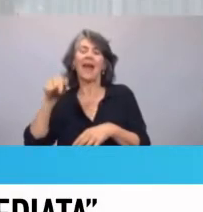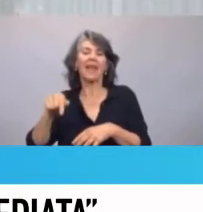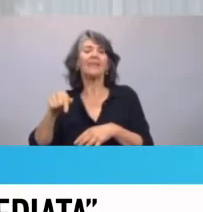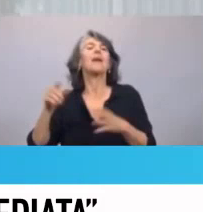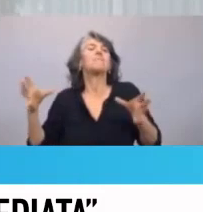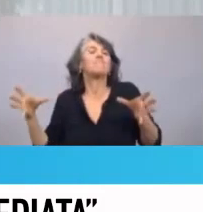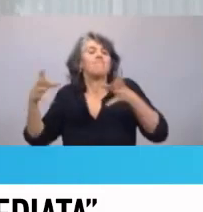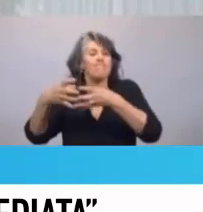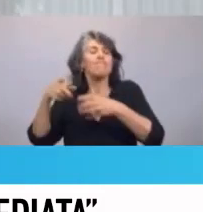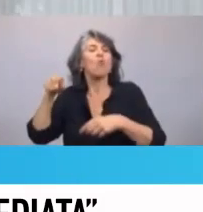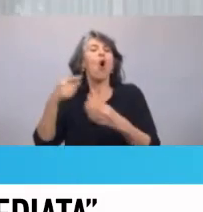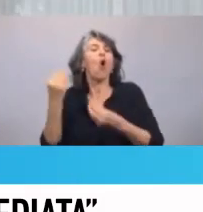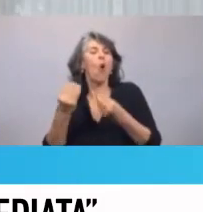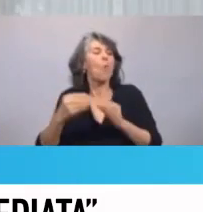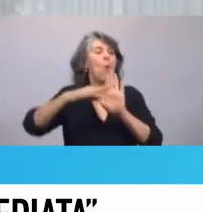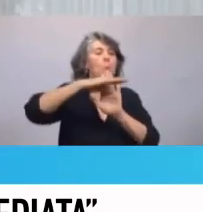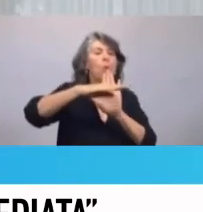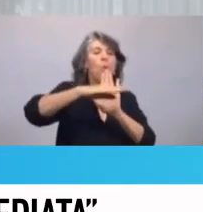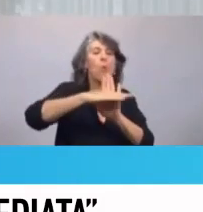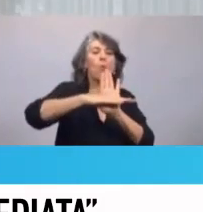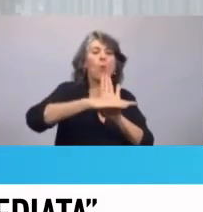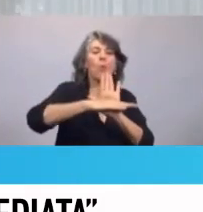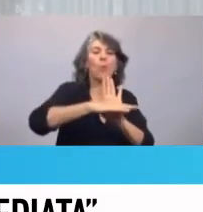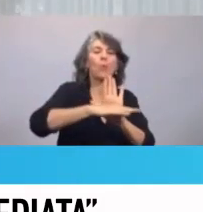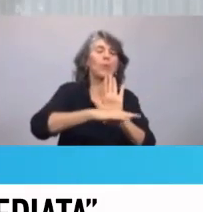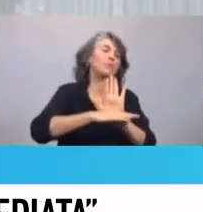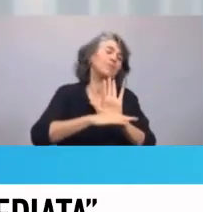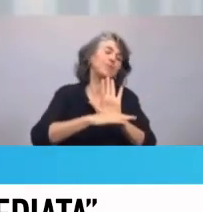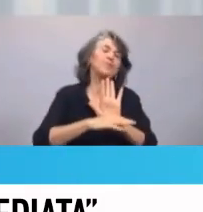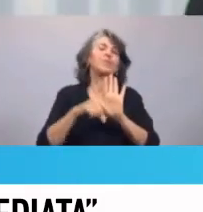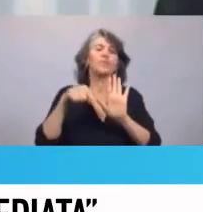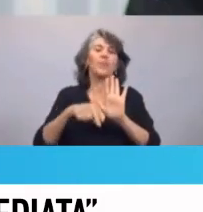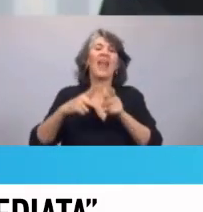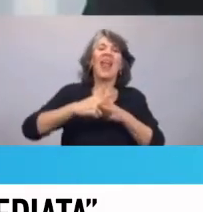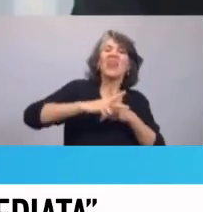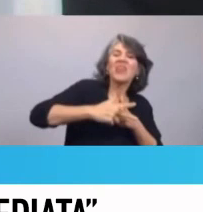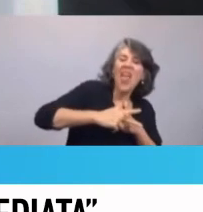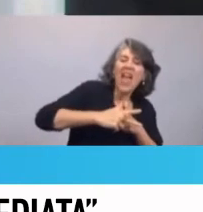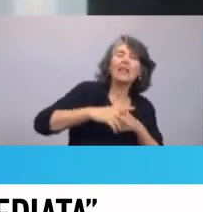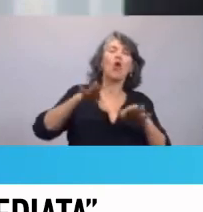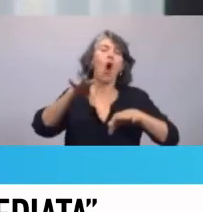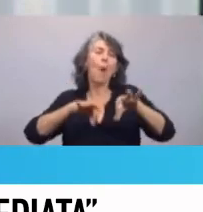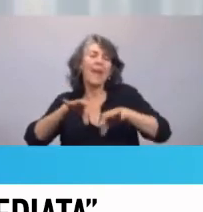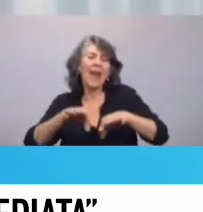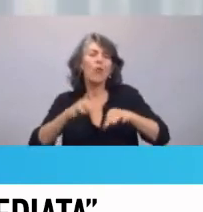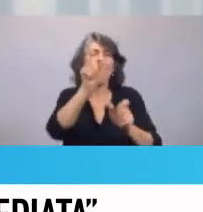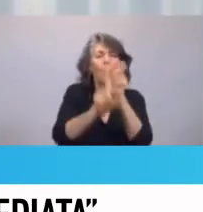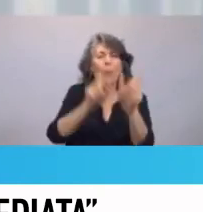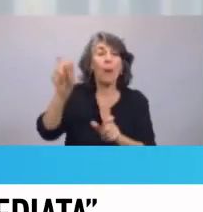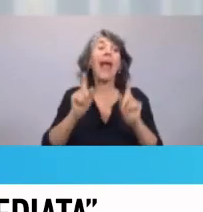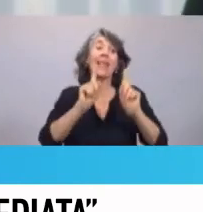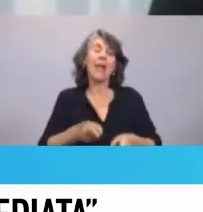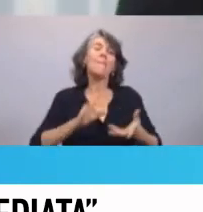tanto la adquisición de los equipos la preparación de los técnicos y operadores como la cuestión normativa